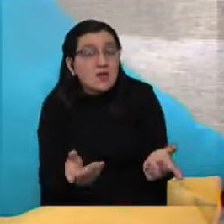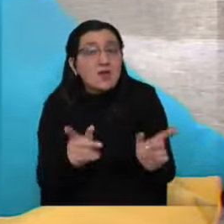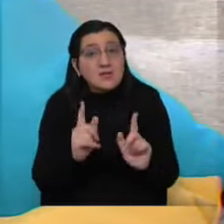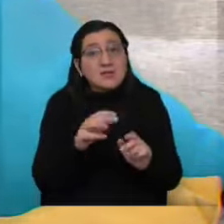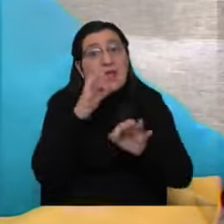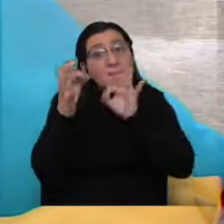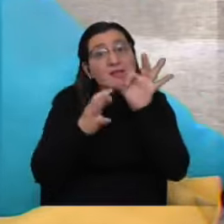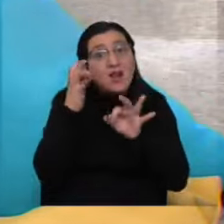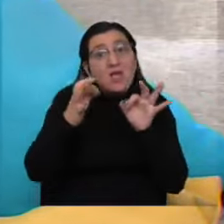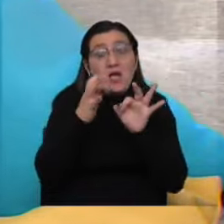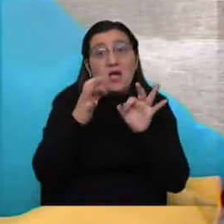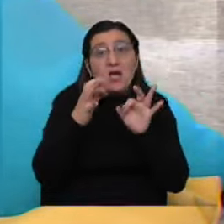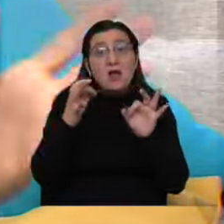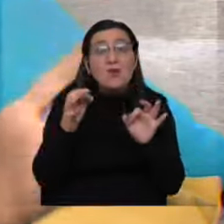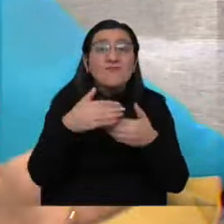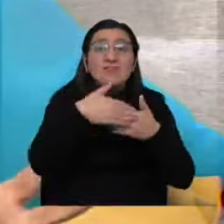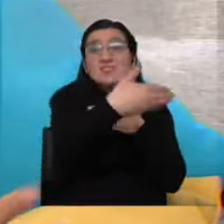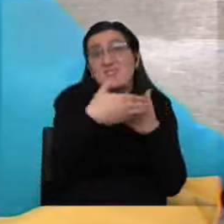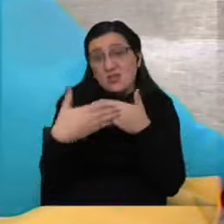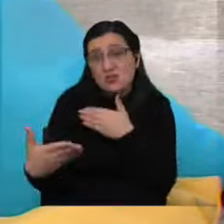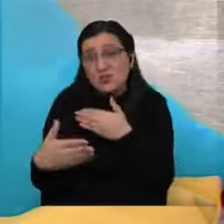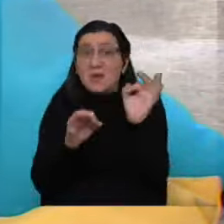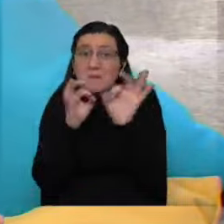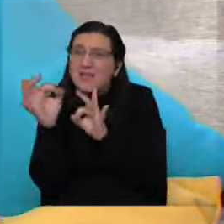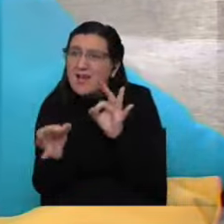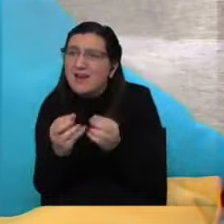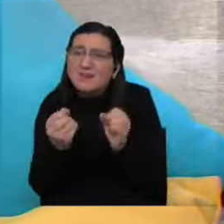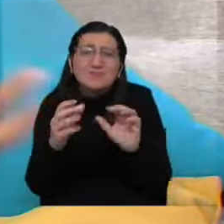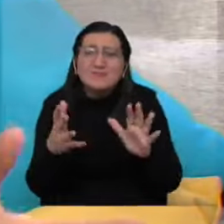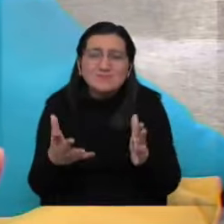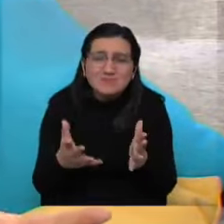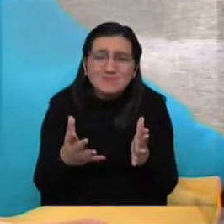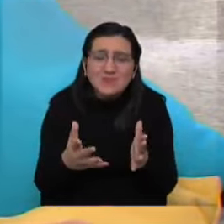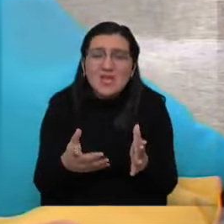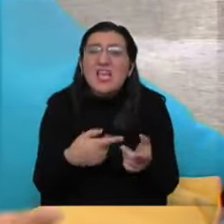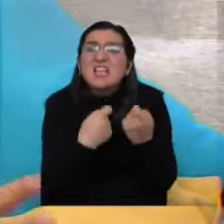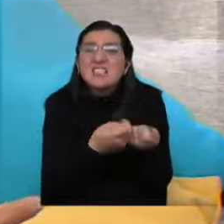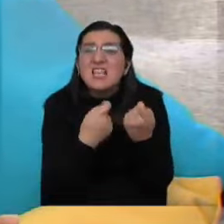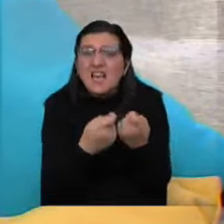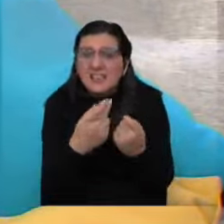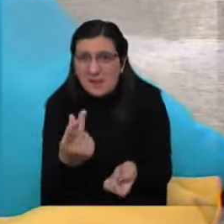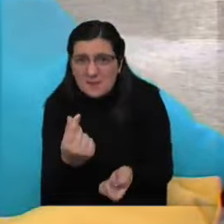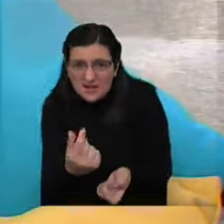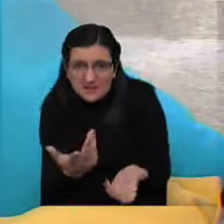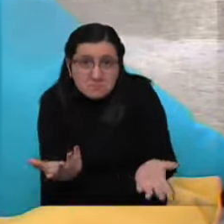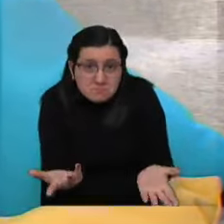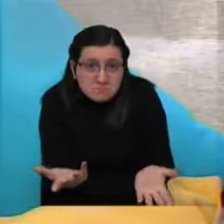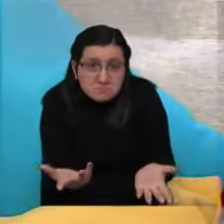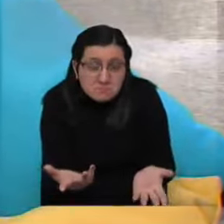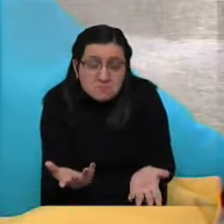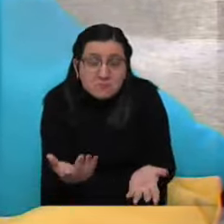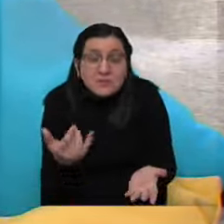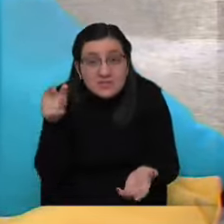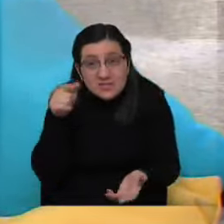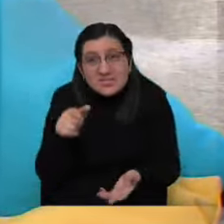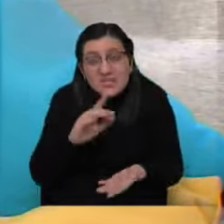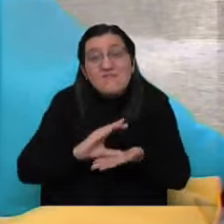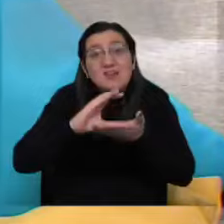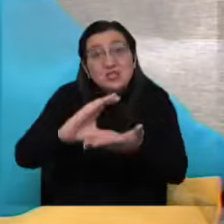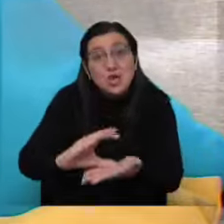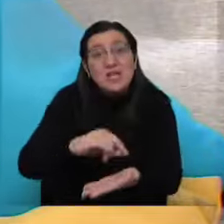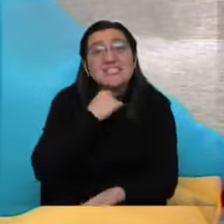común ni que decir para los periodistas no pero para el vecino común de En qué se está gastando y Qué efectos está teniendo esa inversión que